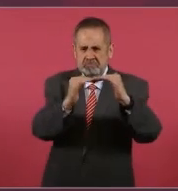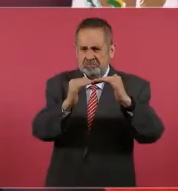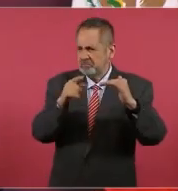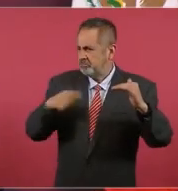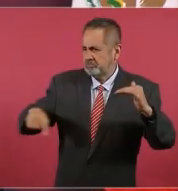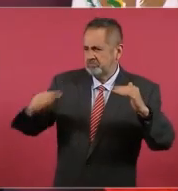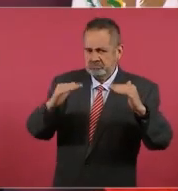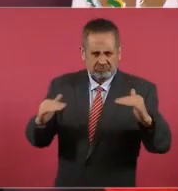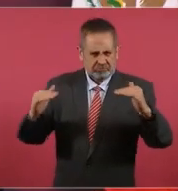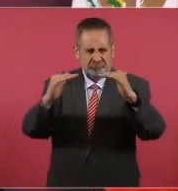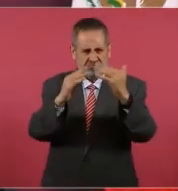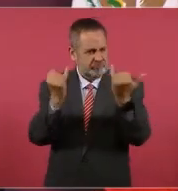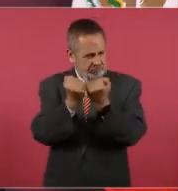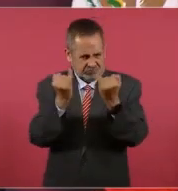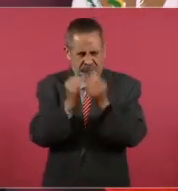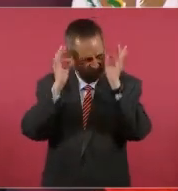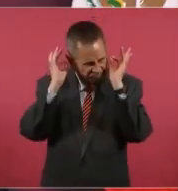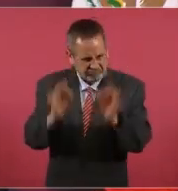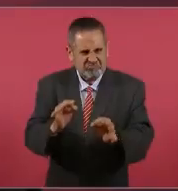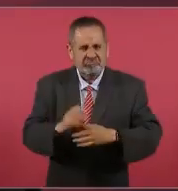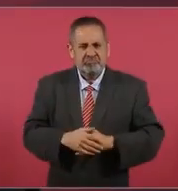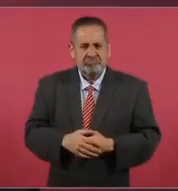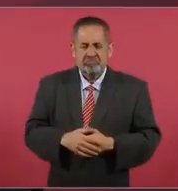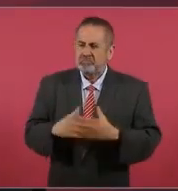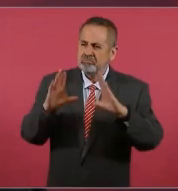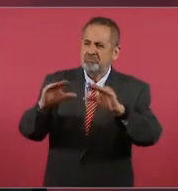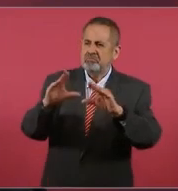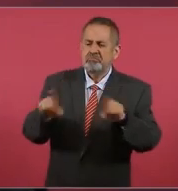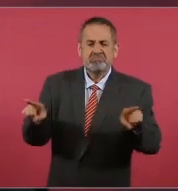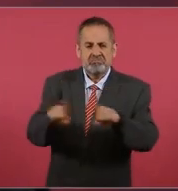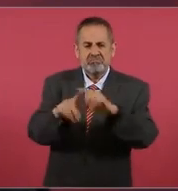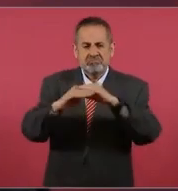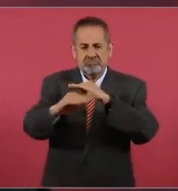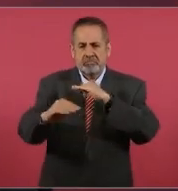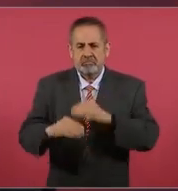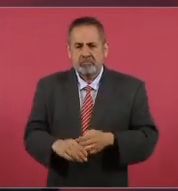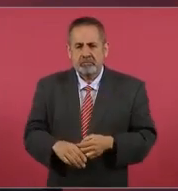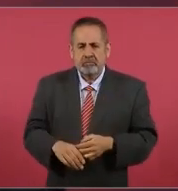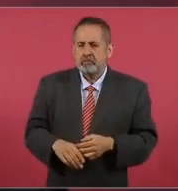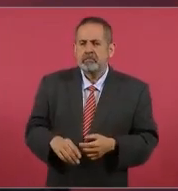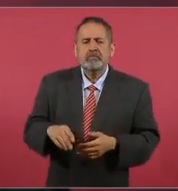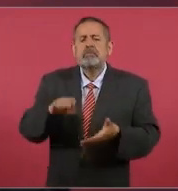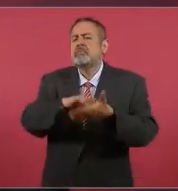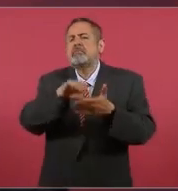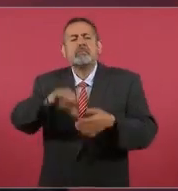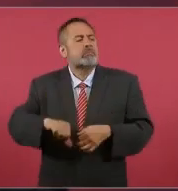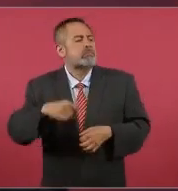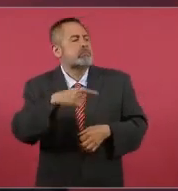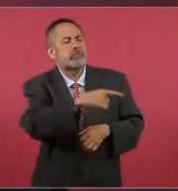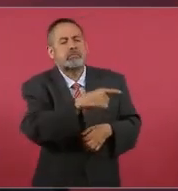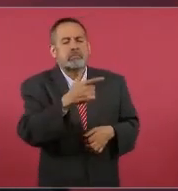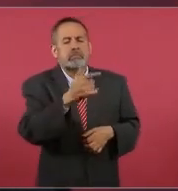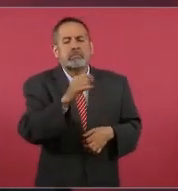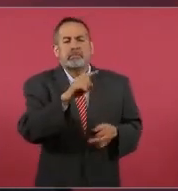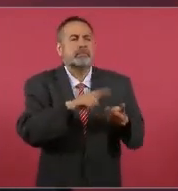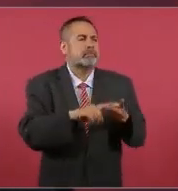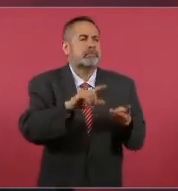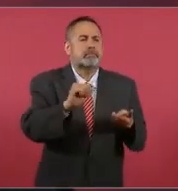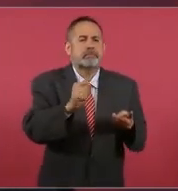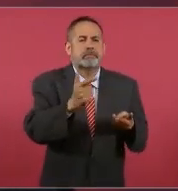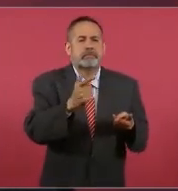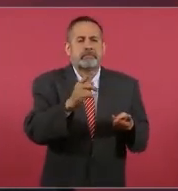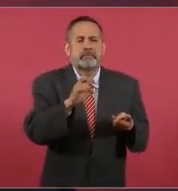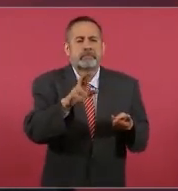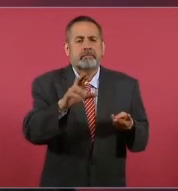Pídanle a un pedagogo, aquí a Gilberto Guevara Nieva, a Aguilar Camín,